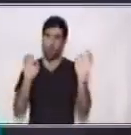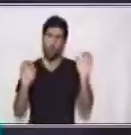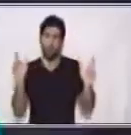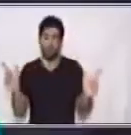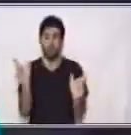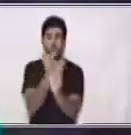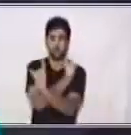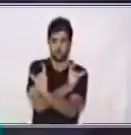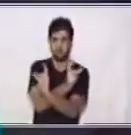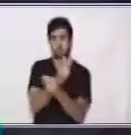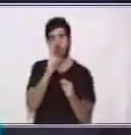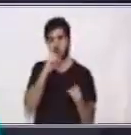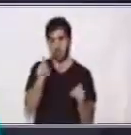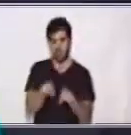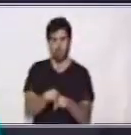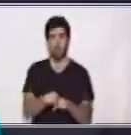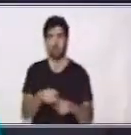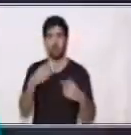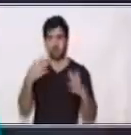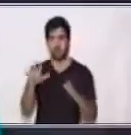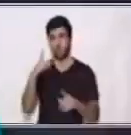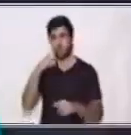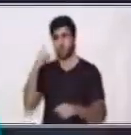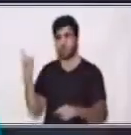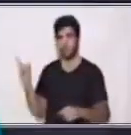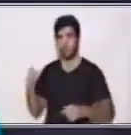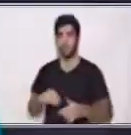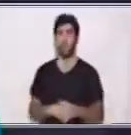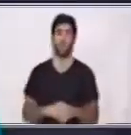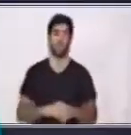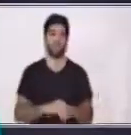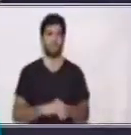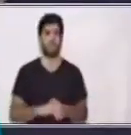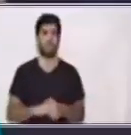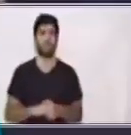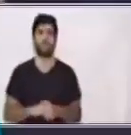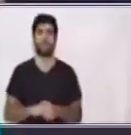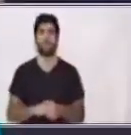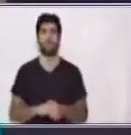bien, x al cuadrado más 4x